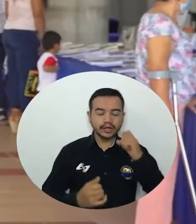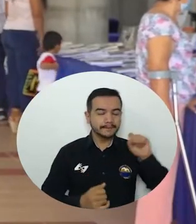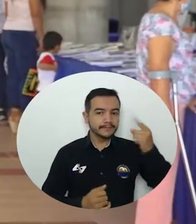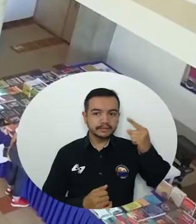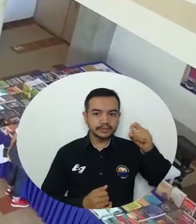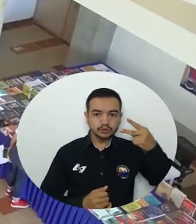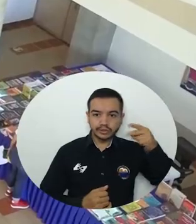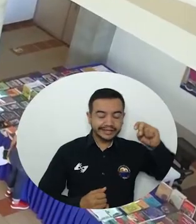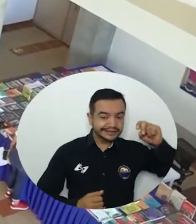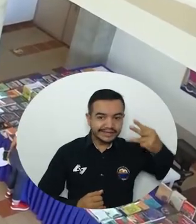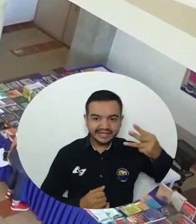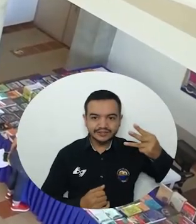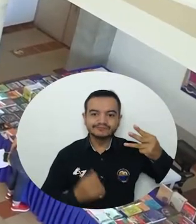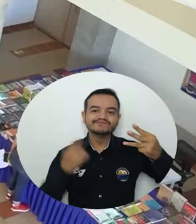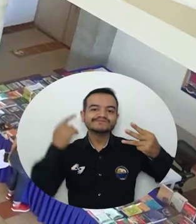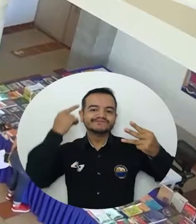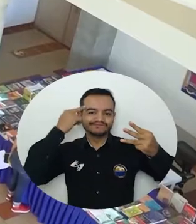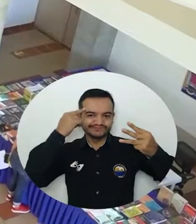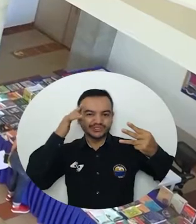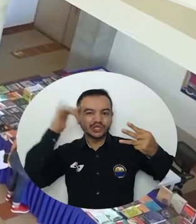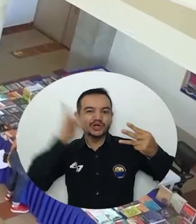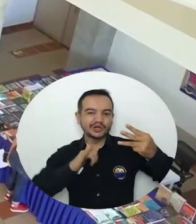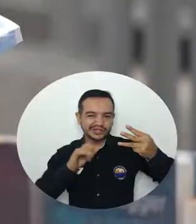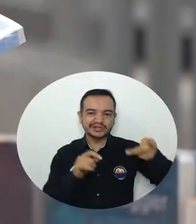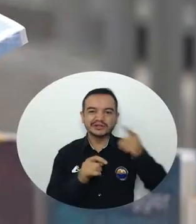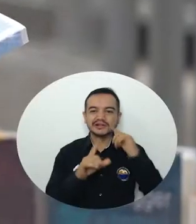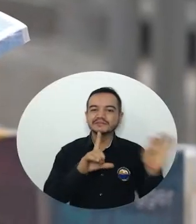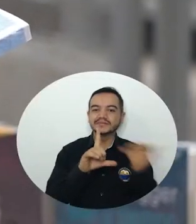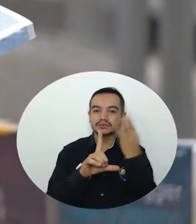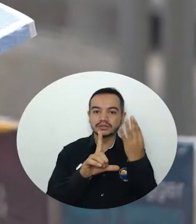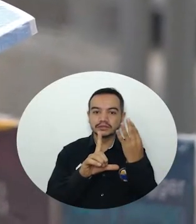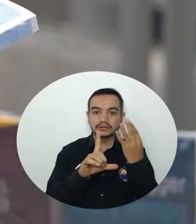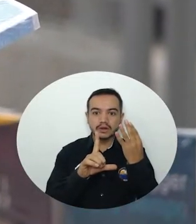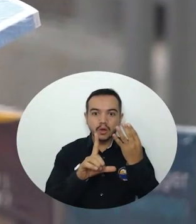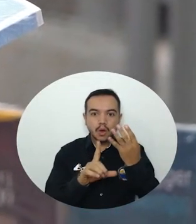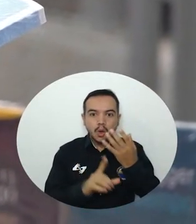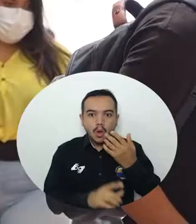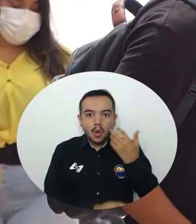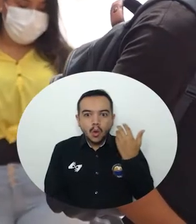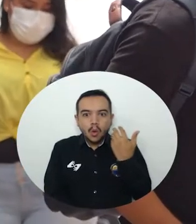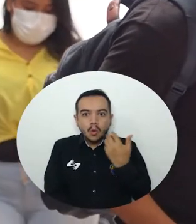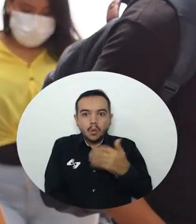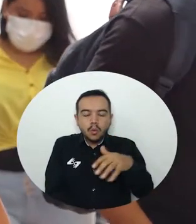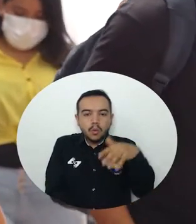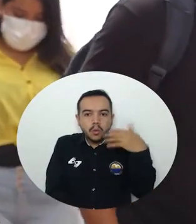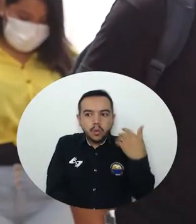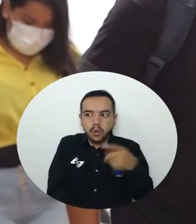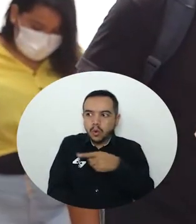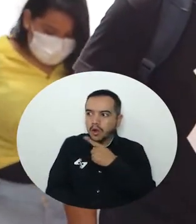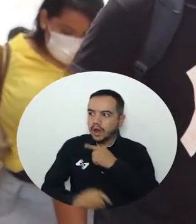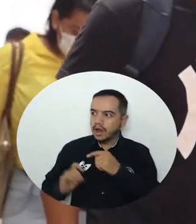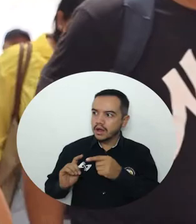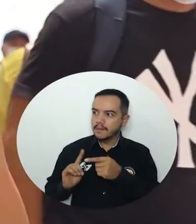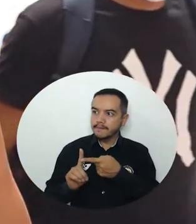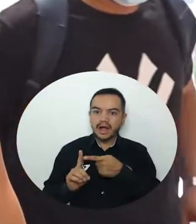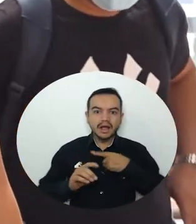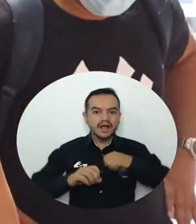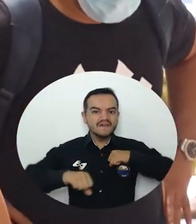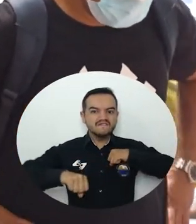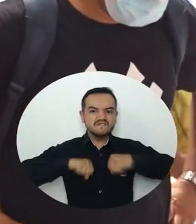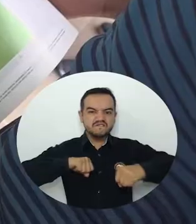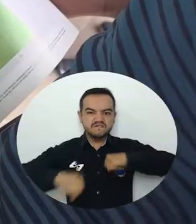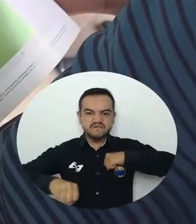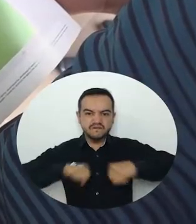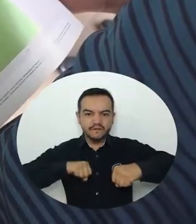de la pandemia, que creíamos que iba a ser otra vez virtual, nos dimos cuenta que el esfuerzo que se hizo se está demostrando